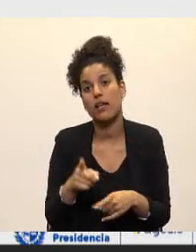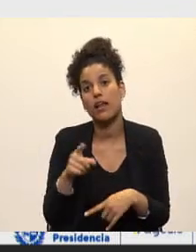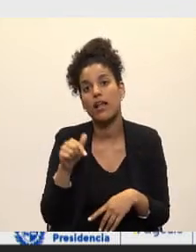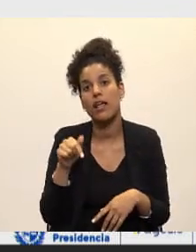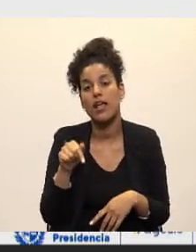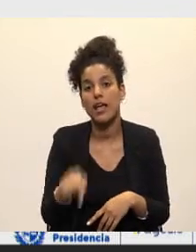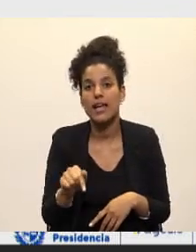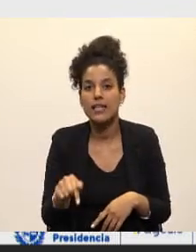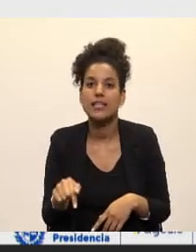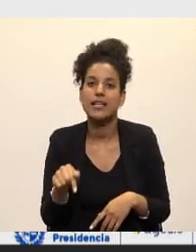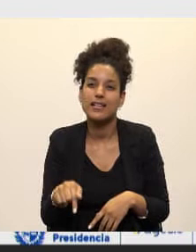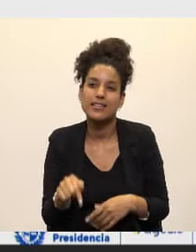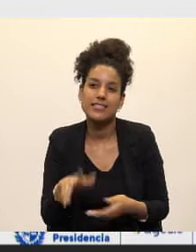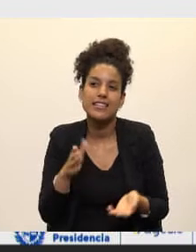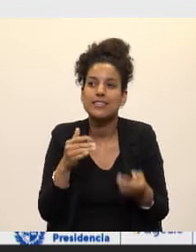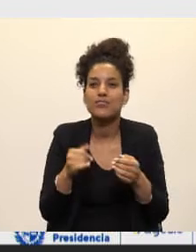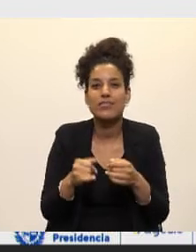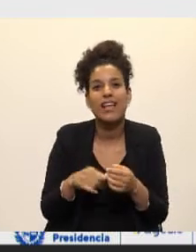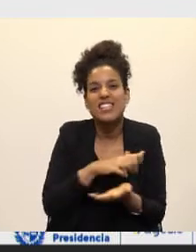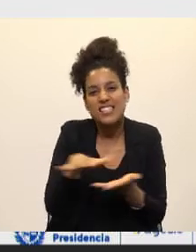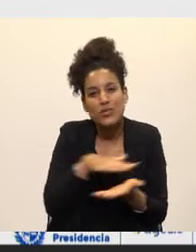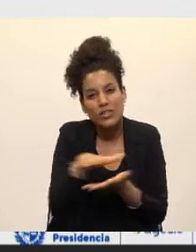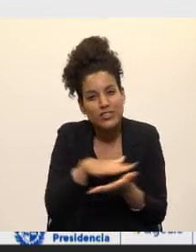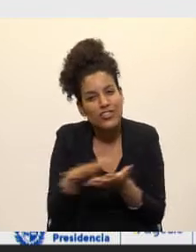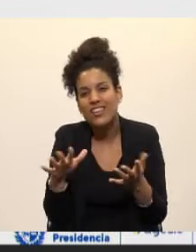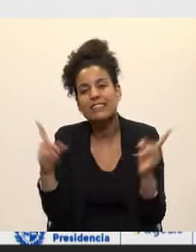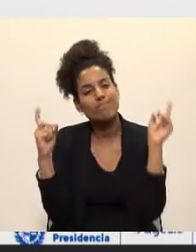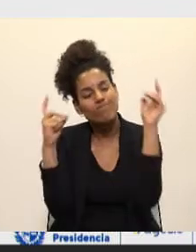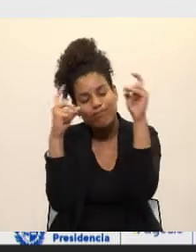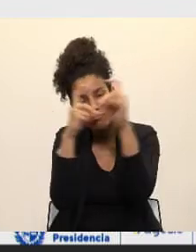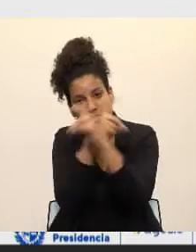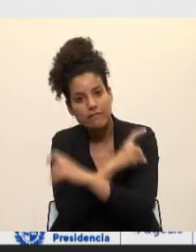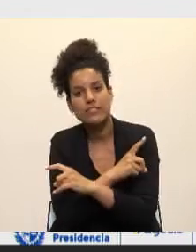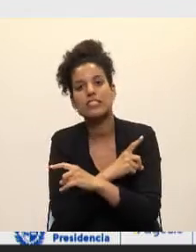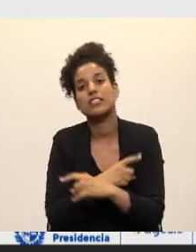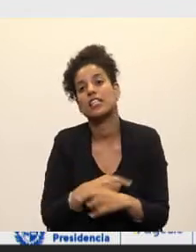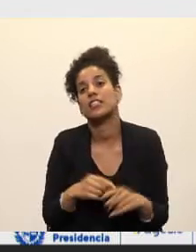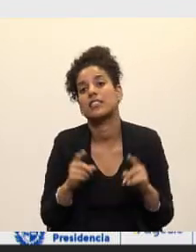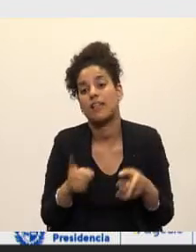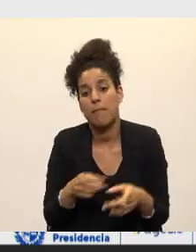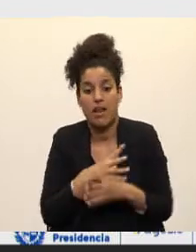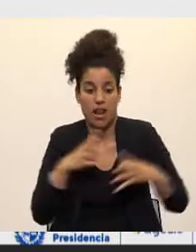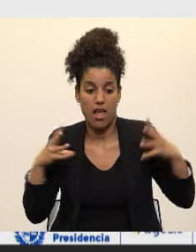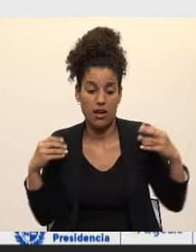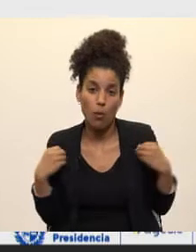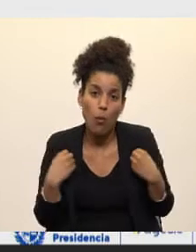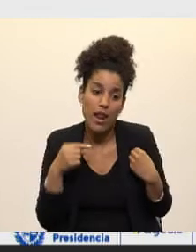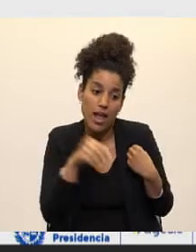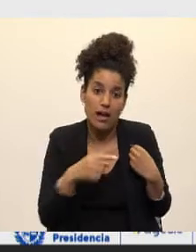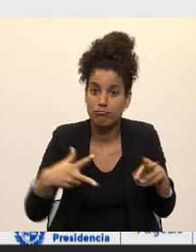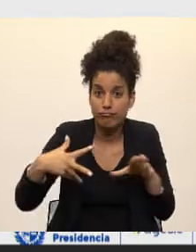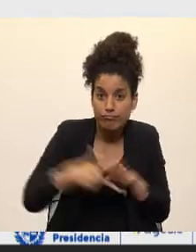estos escenarios difíciles, complejos. Y por supuesto las trayectorias escolares,